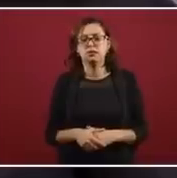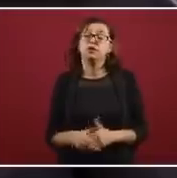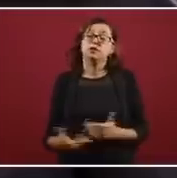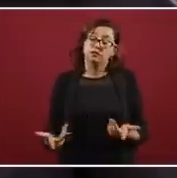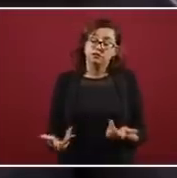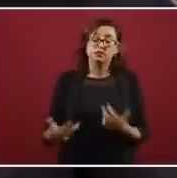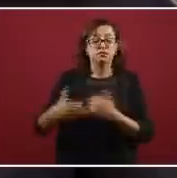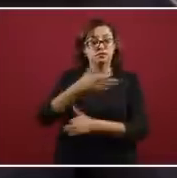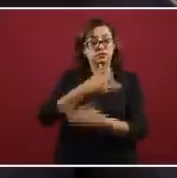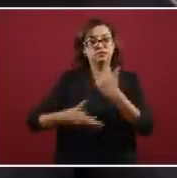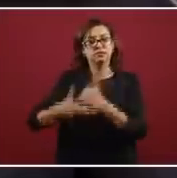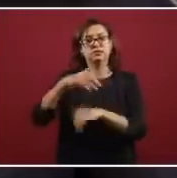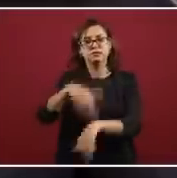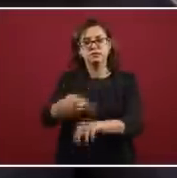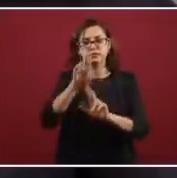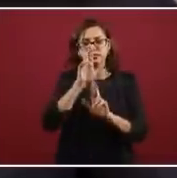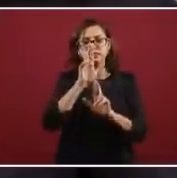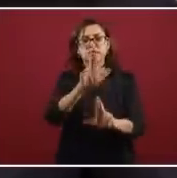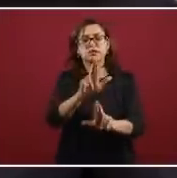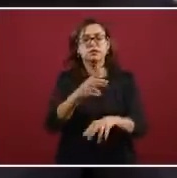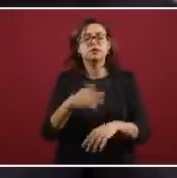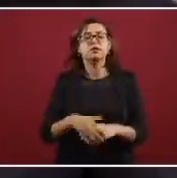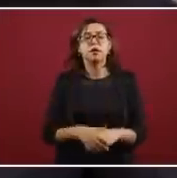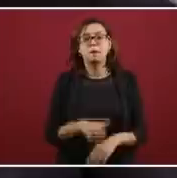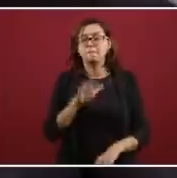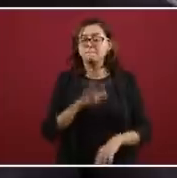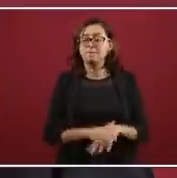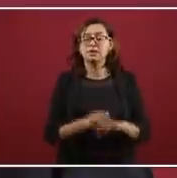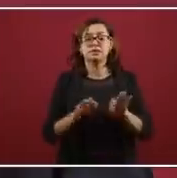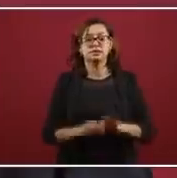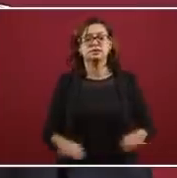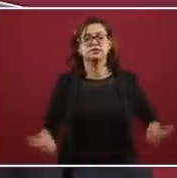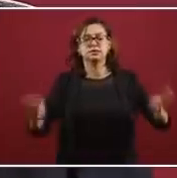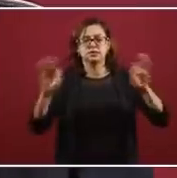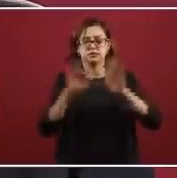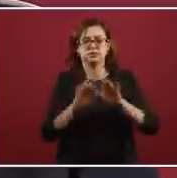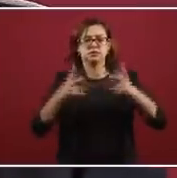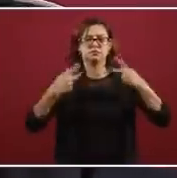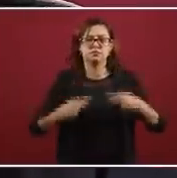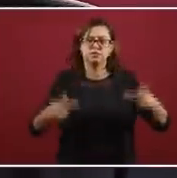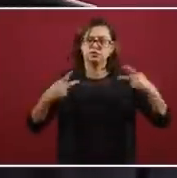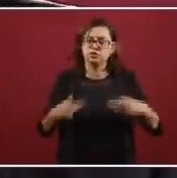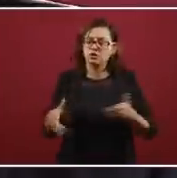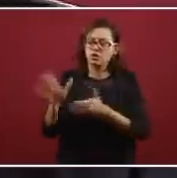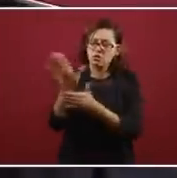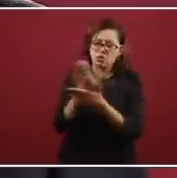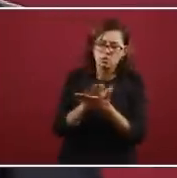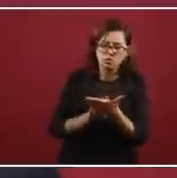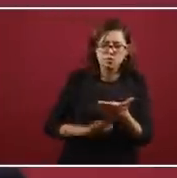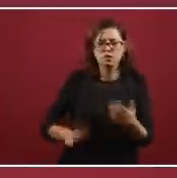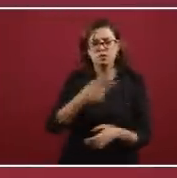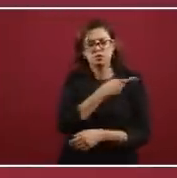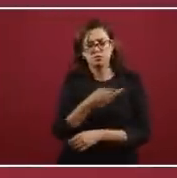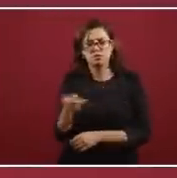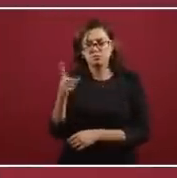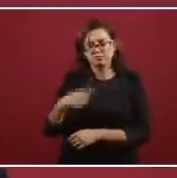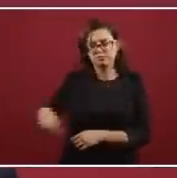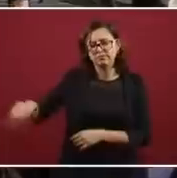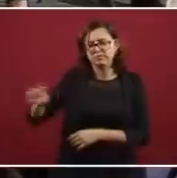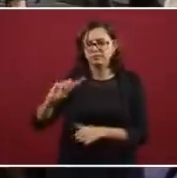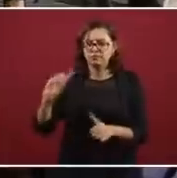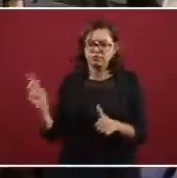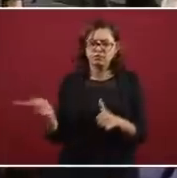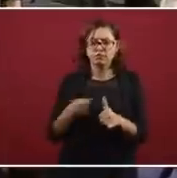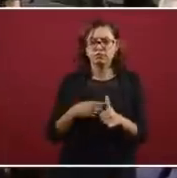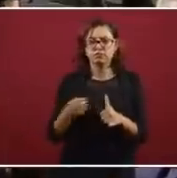respetar a todos, pero darle preferencia a la gente humilde, a la gente pobre. Bueno,